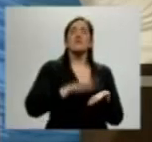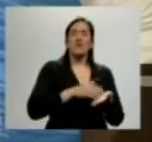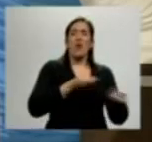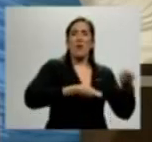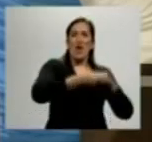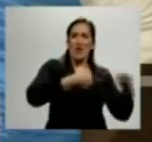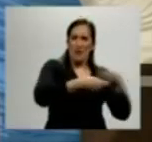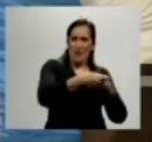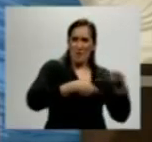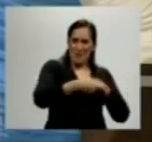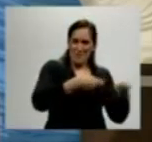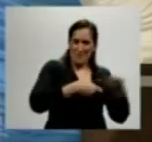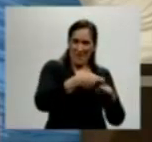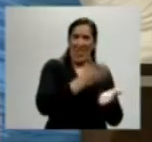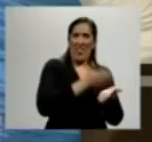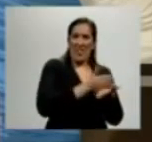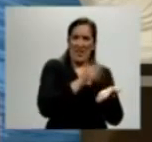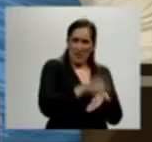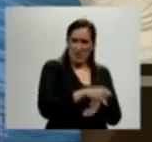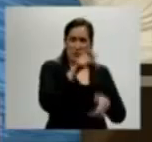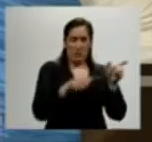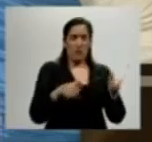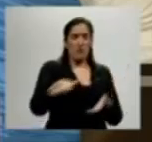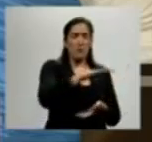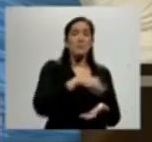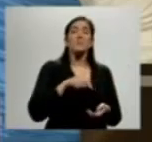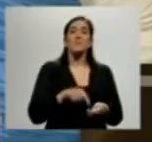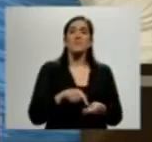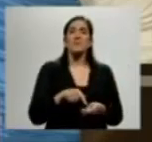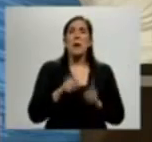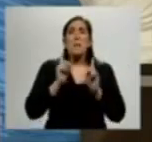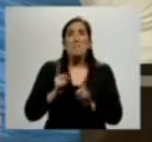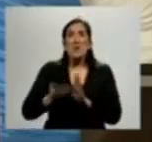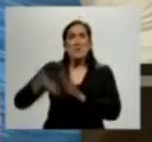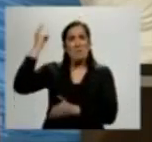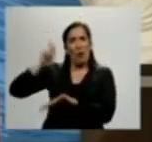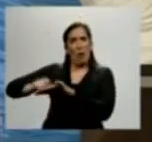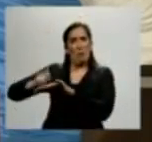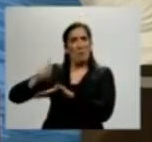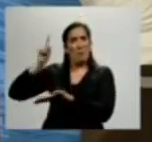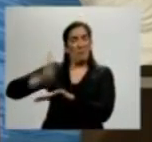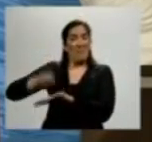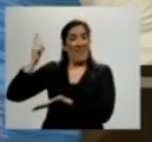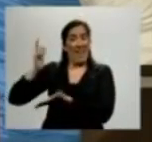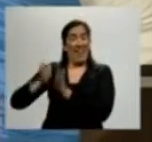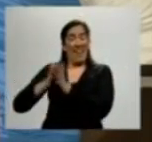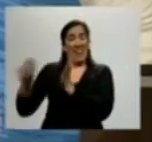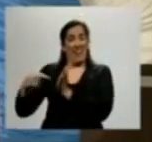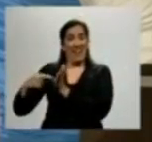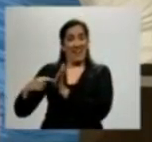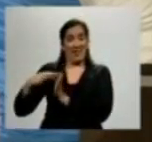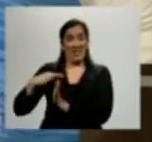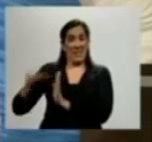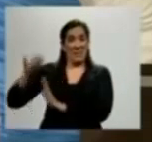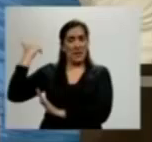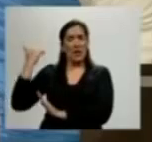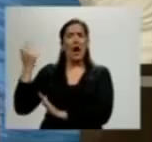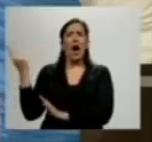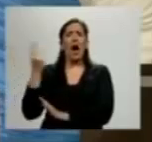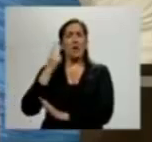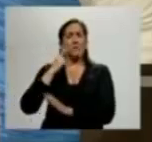o atañen al interés público. O sea, el propio Dalmacio Vélez Arfiel hacía la distinción entre